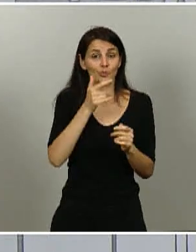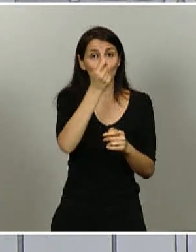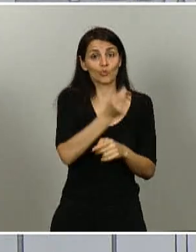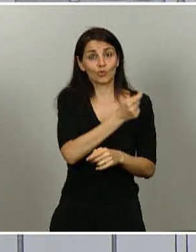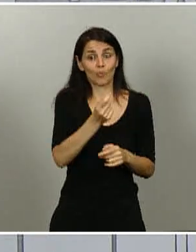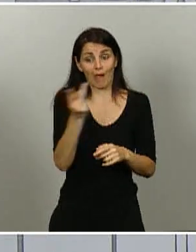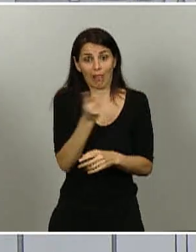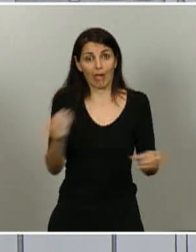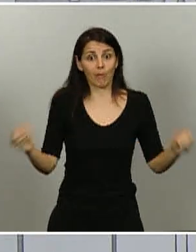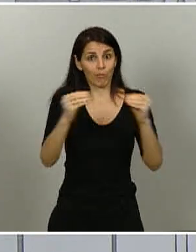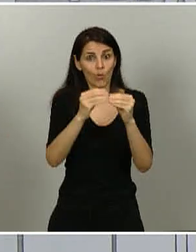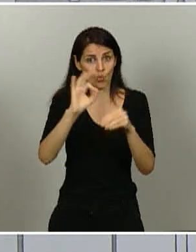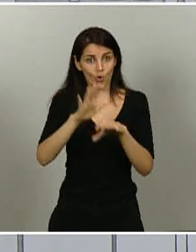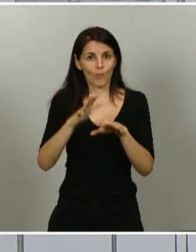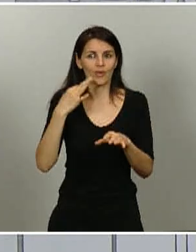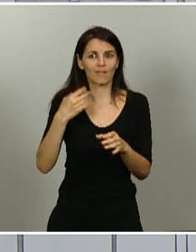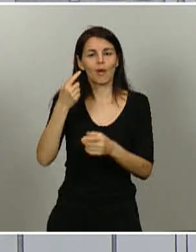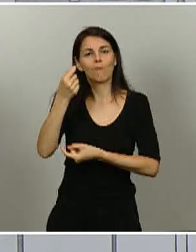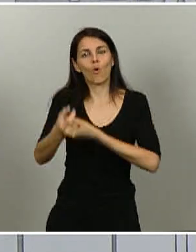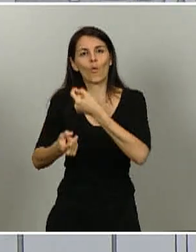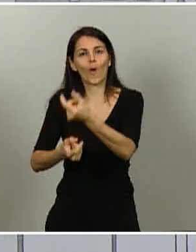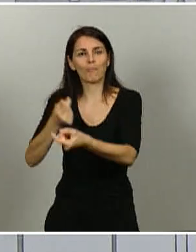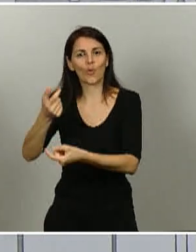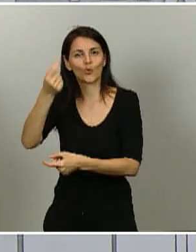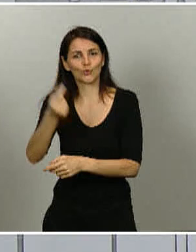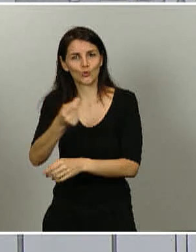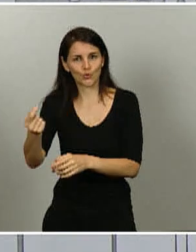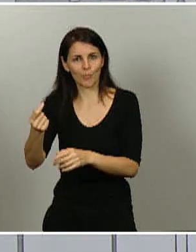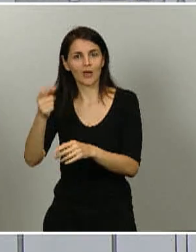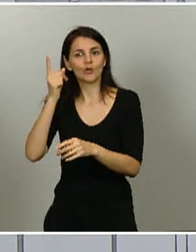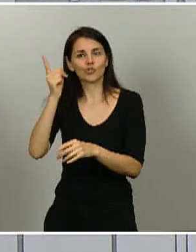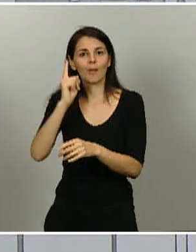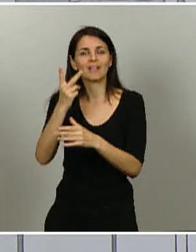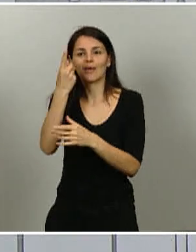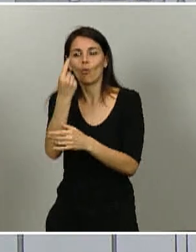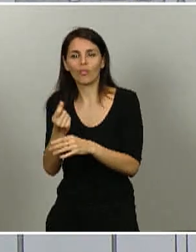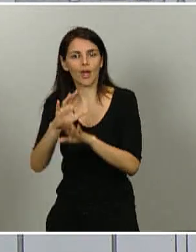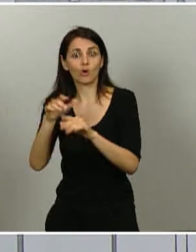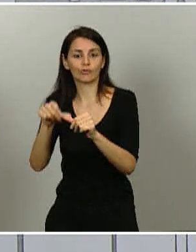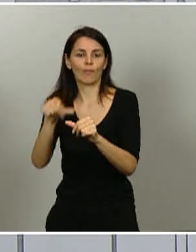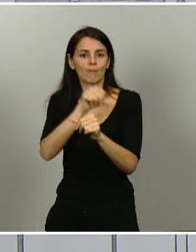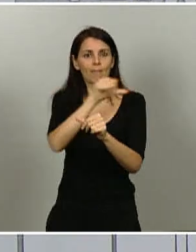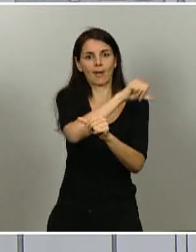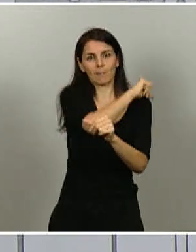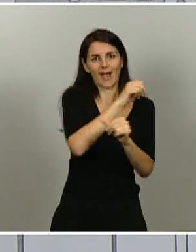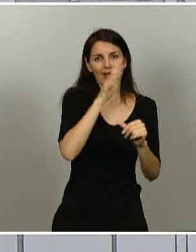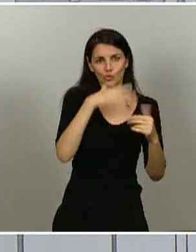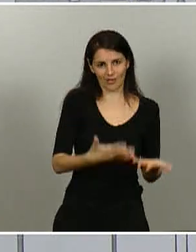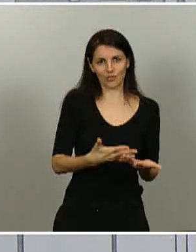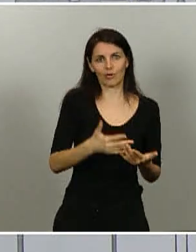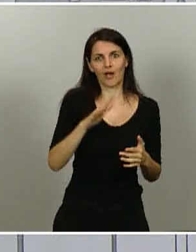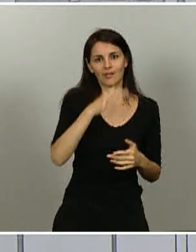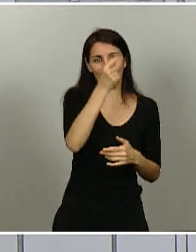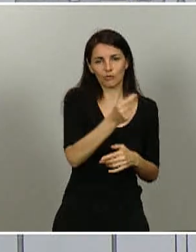retrospectivamente. En este caso no estamos hablando tanto de notificación como de diagnóstico, y la notificación puede ser un poco más